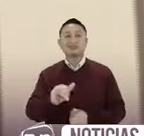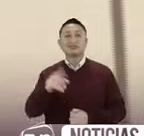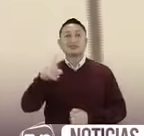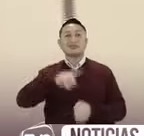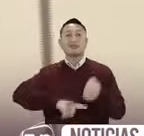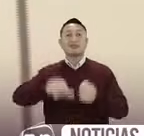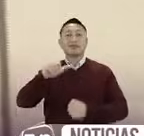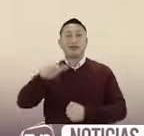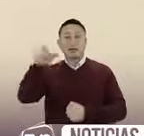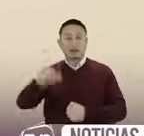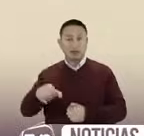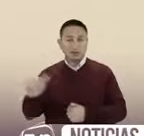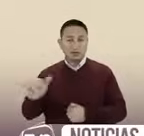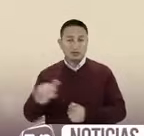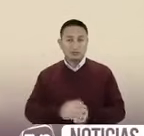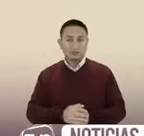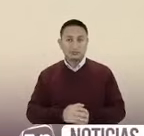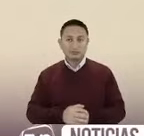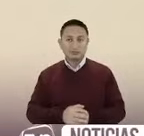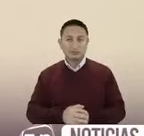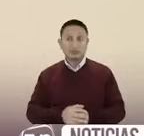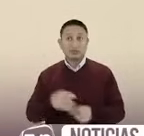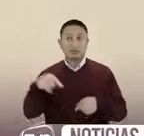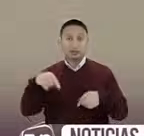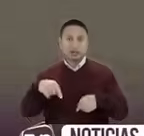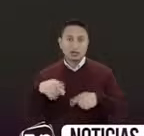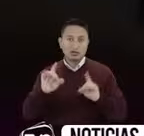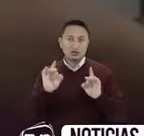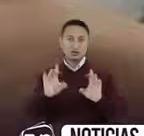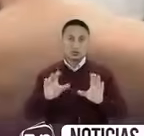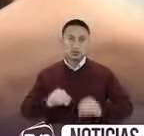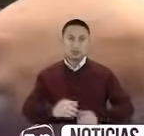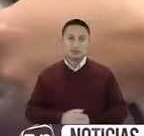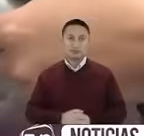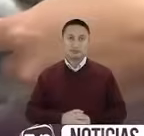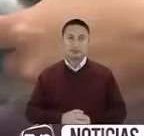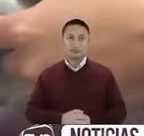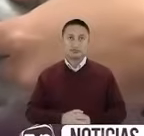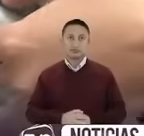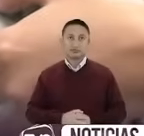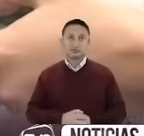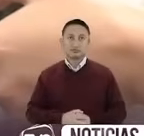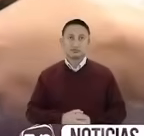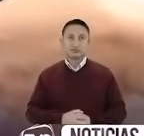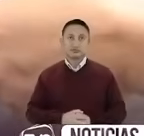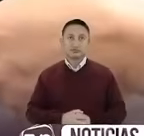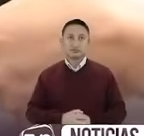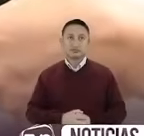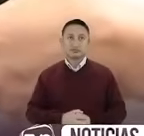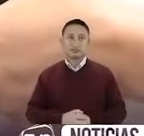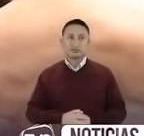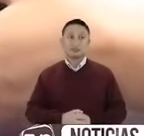moradora, pero ella corrió con mejor suerte. No, solo le llevaron el tablero.